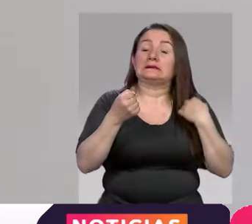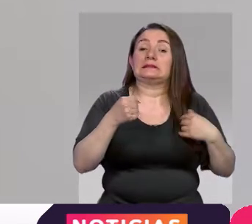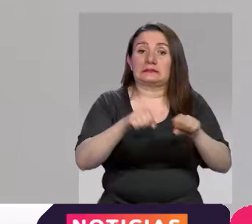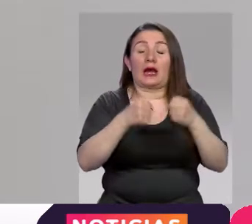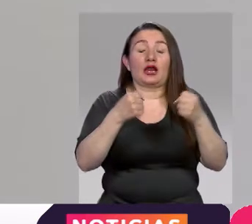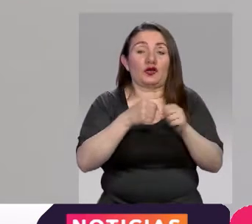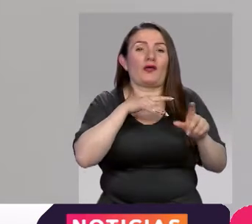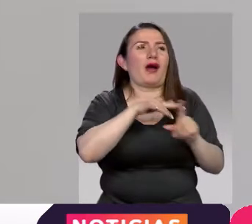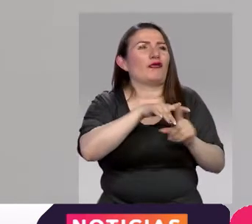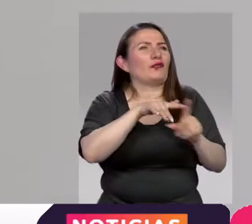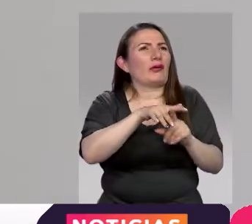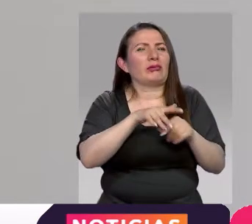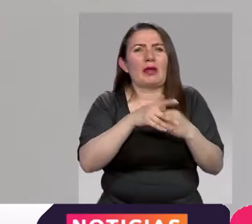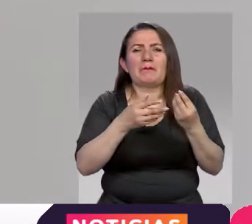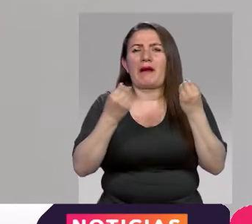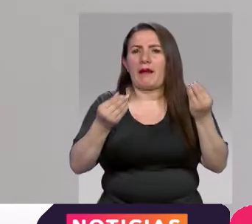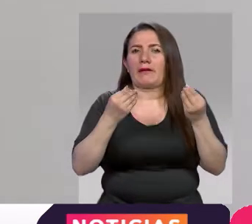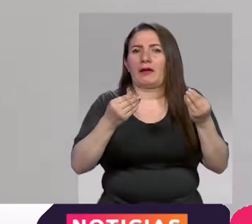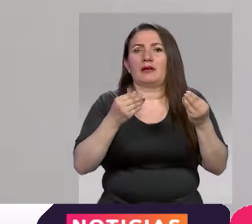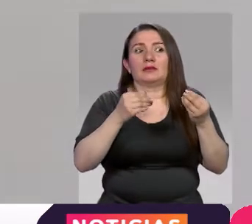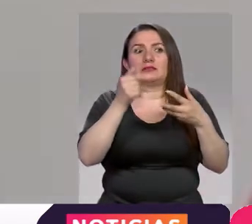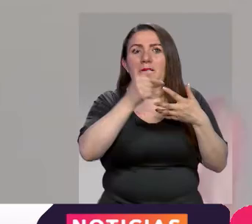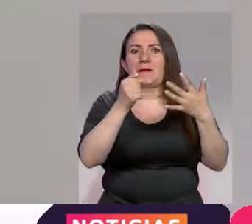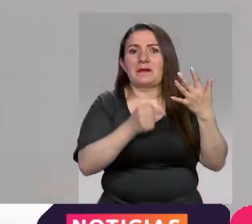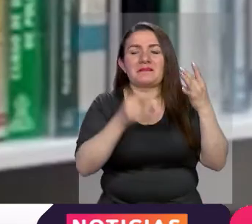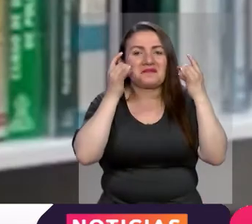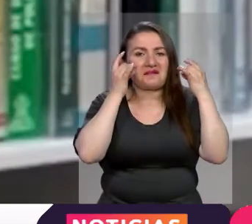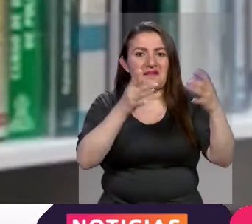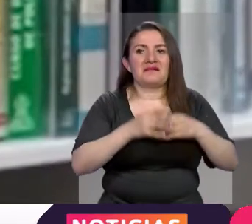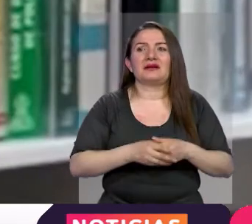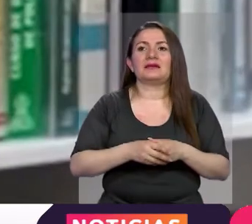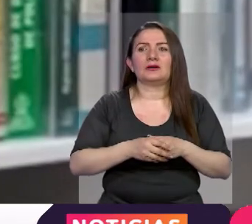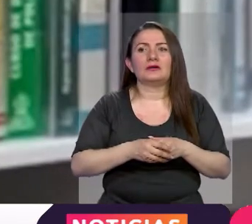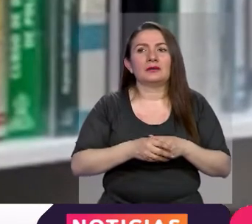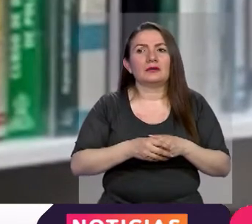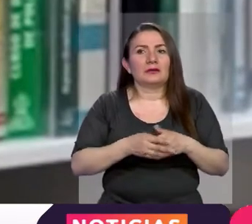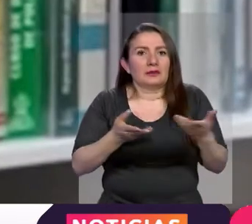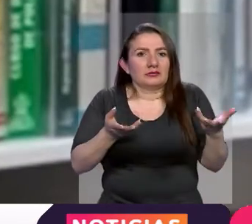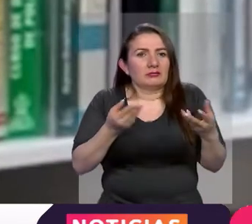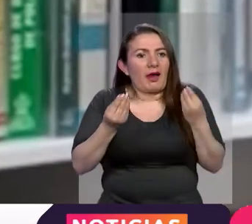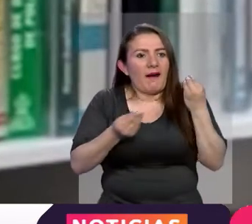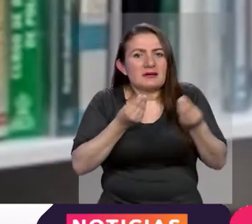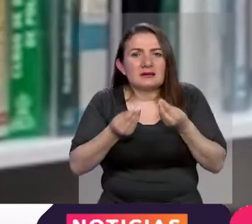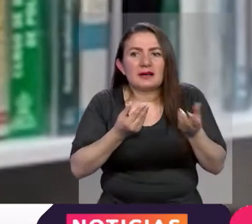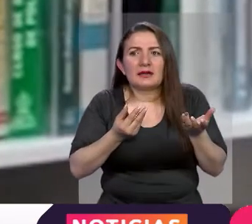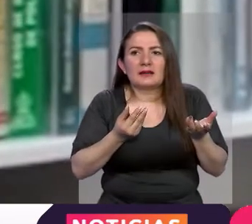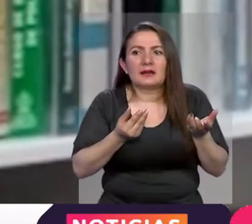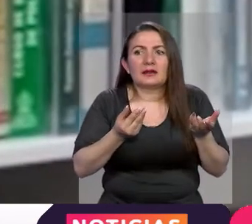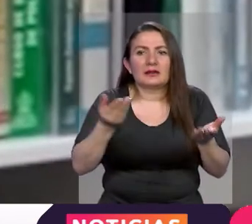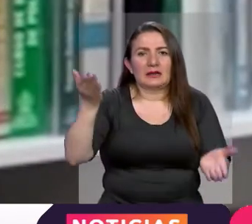causar daño de manera que se tipifique como terrorismo. Que no vayan a ser